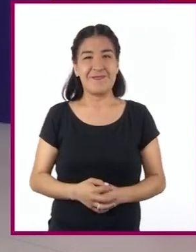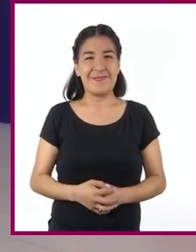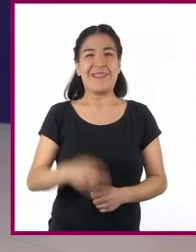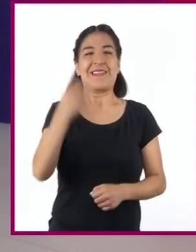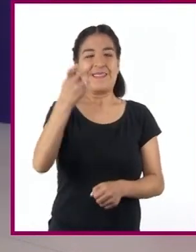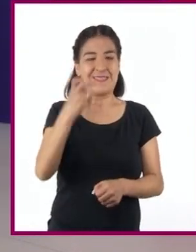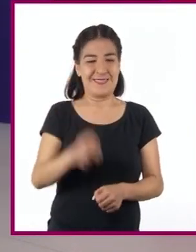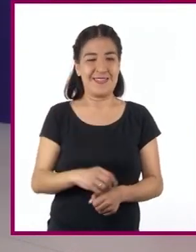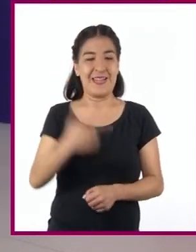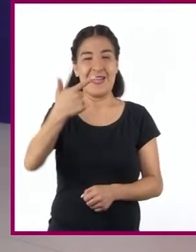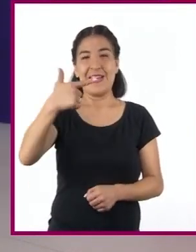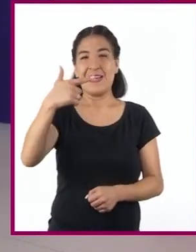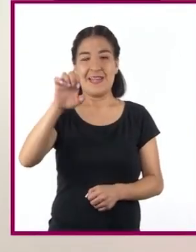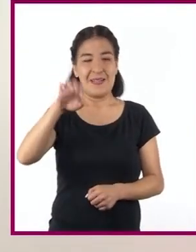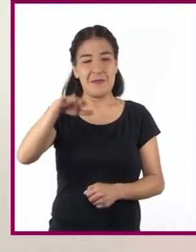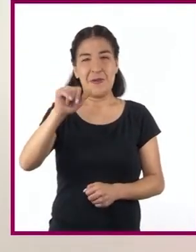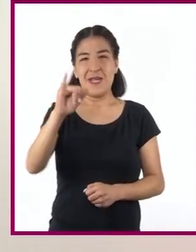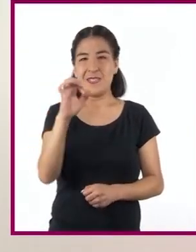Exacto, gemación.